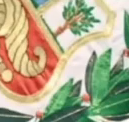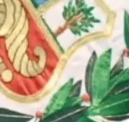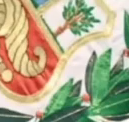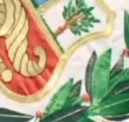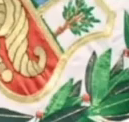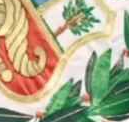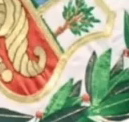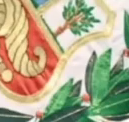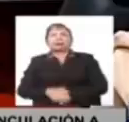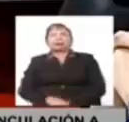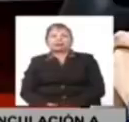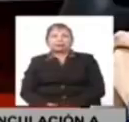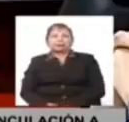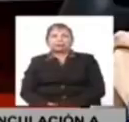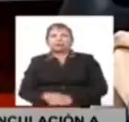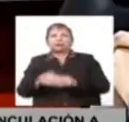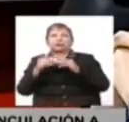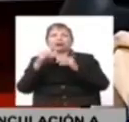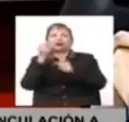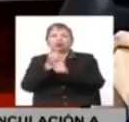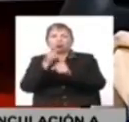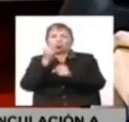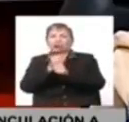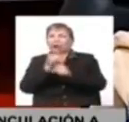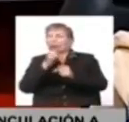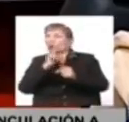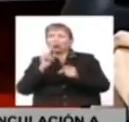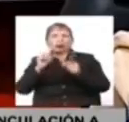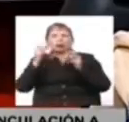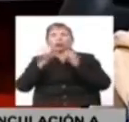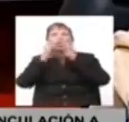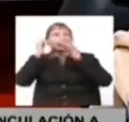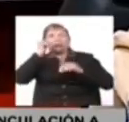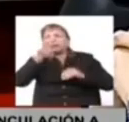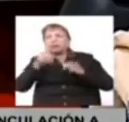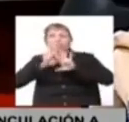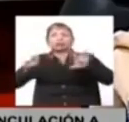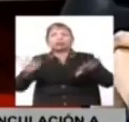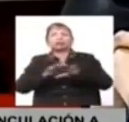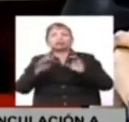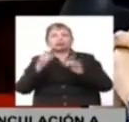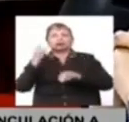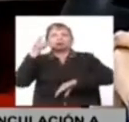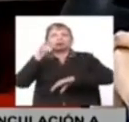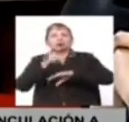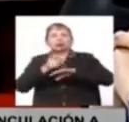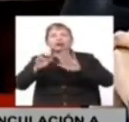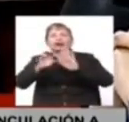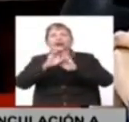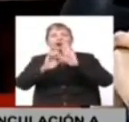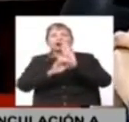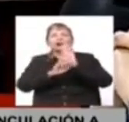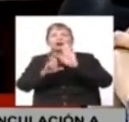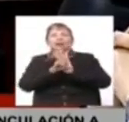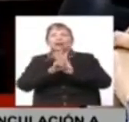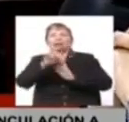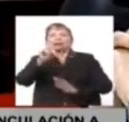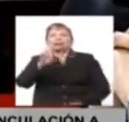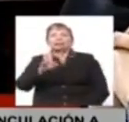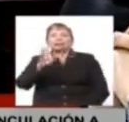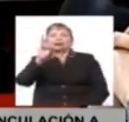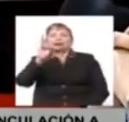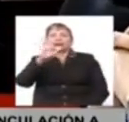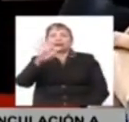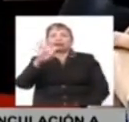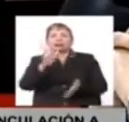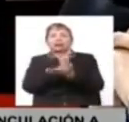Justicia para que examine con cuidado lo que está haciendo. Le ha abierto a